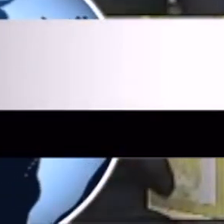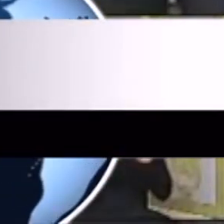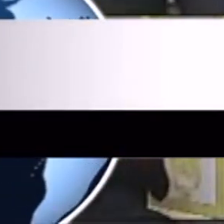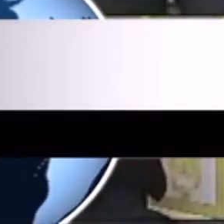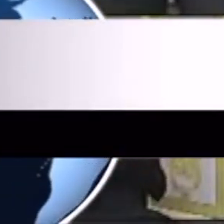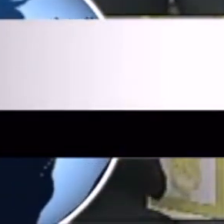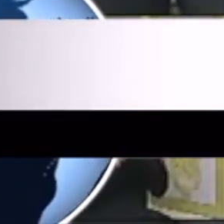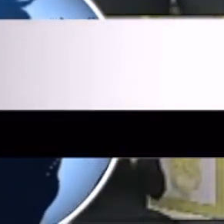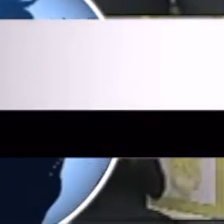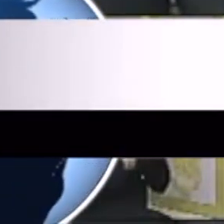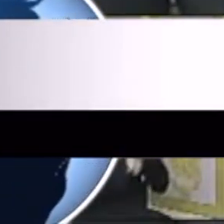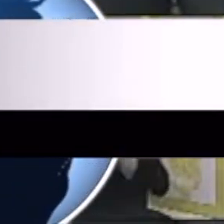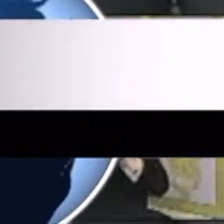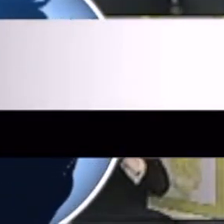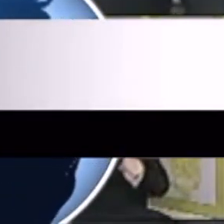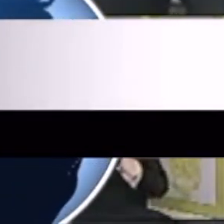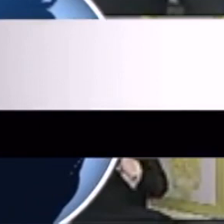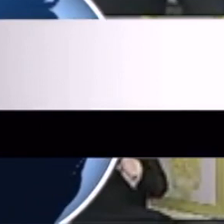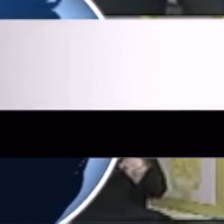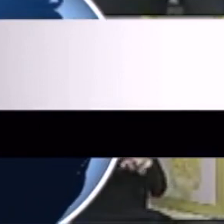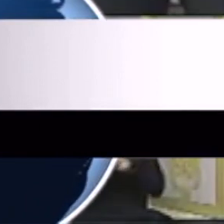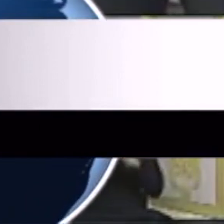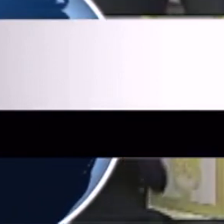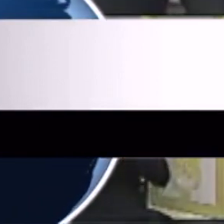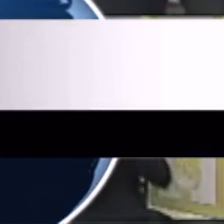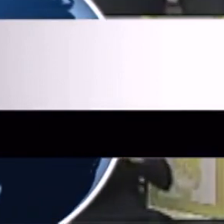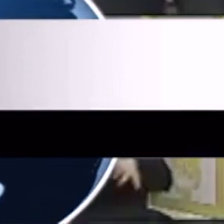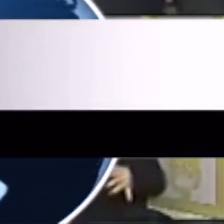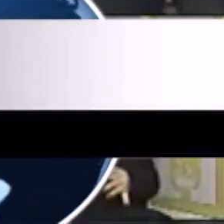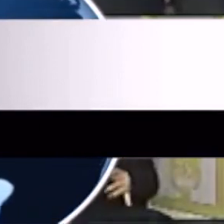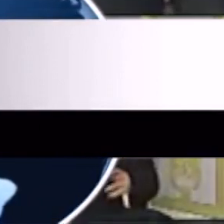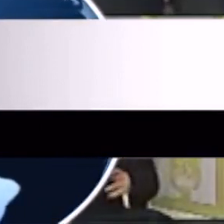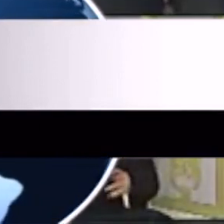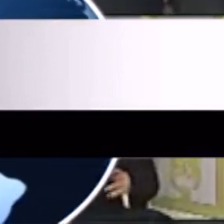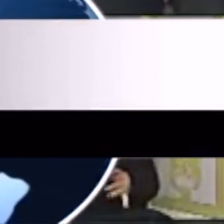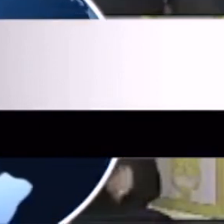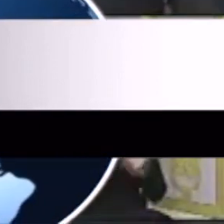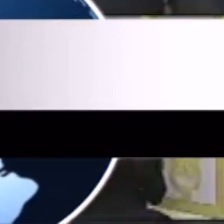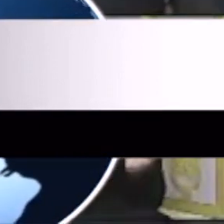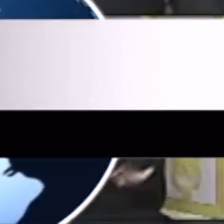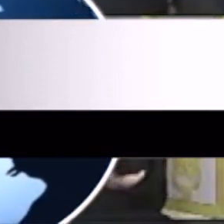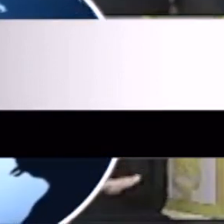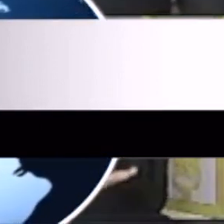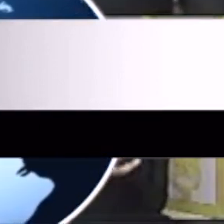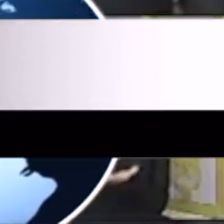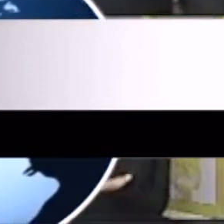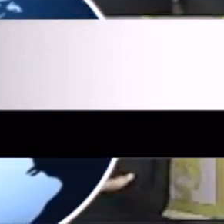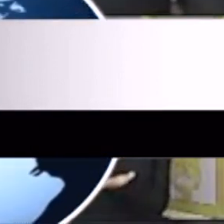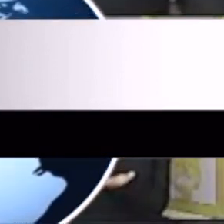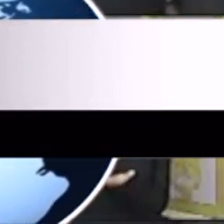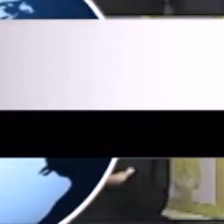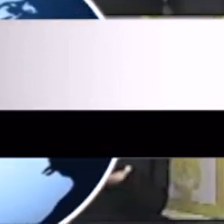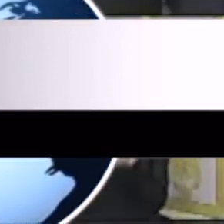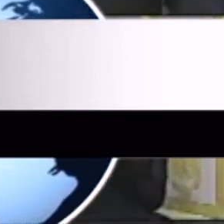política de los Estados Unidos Mexicanos, la particular del Estado, las leyes,